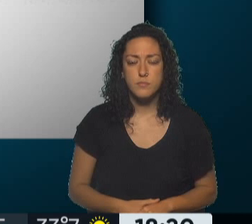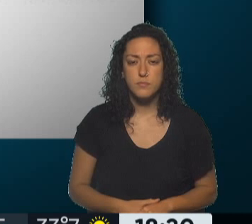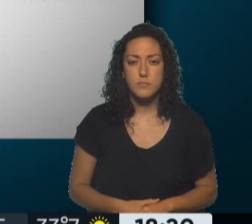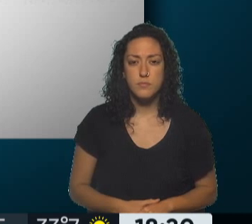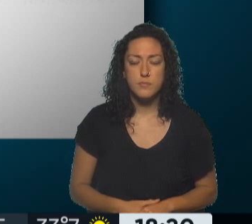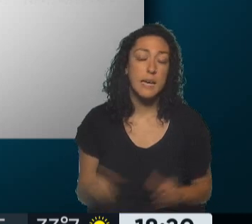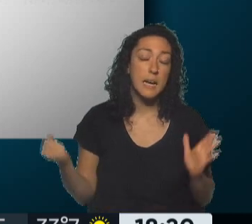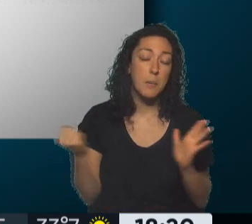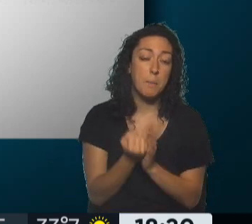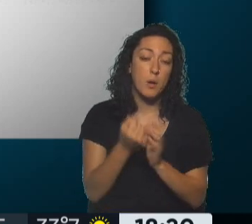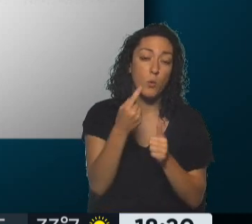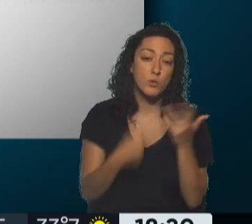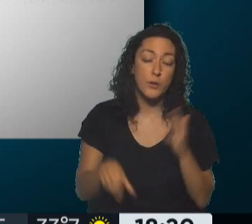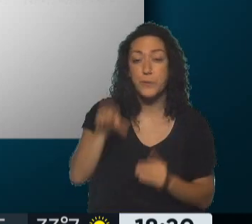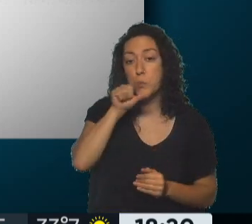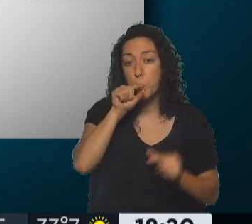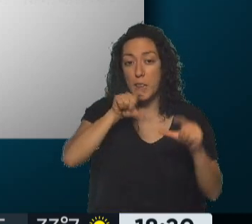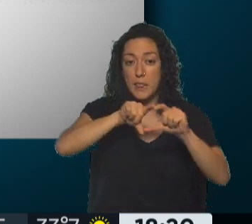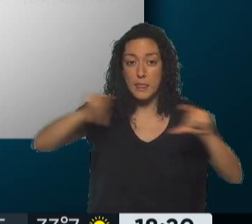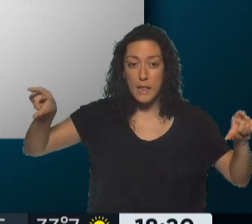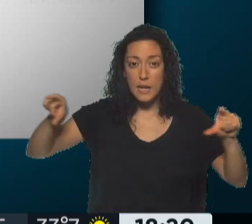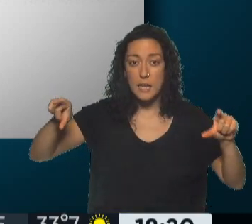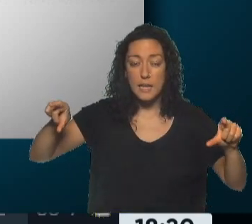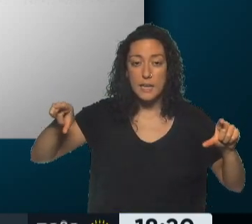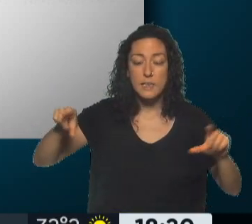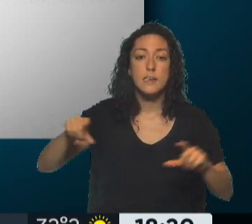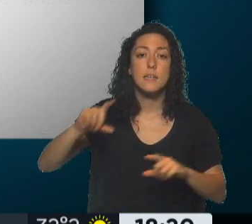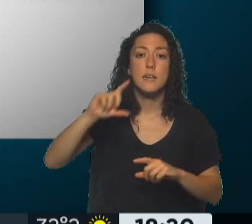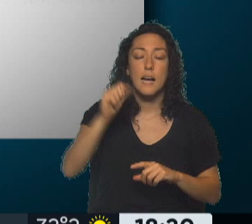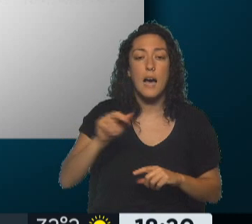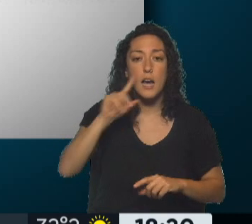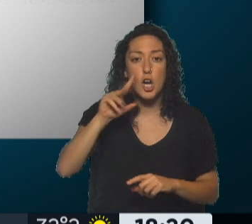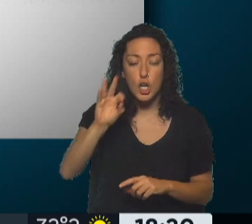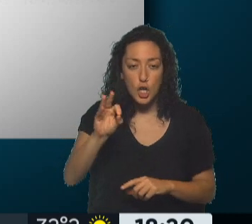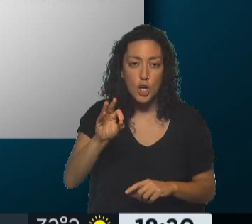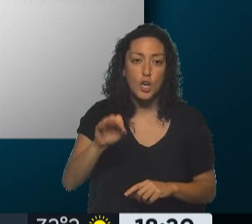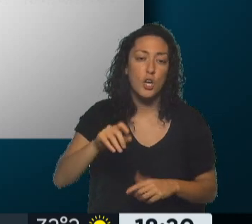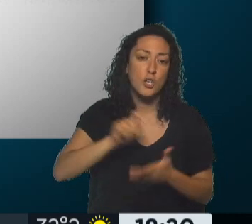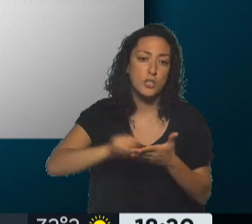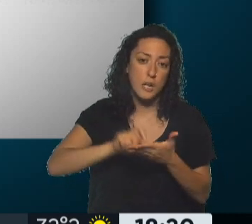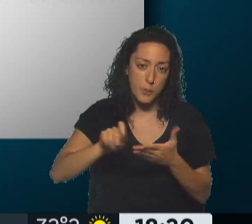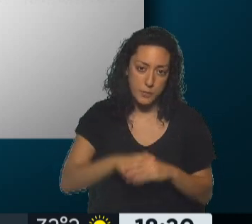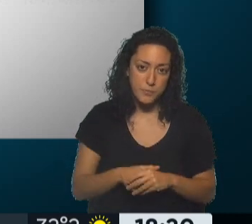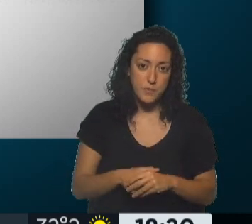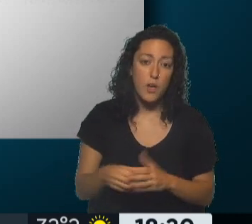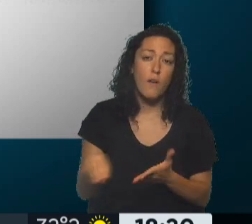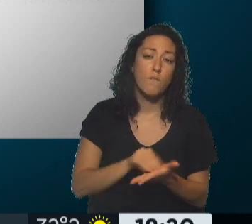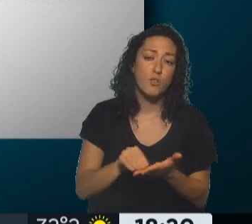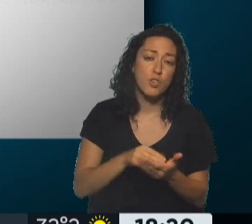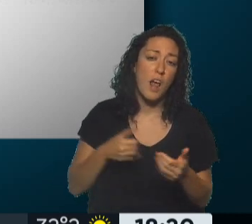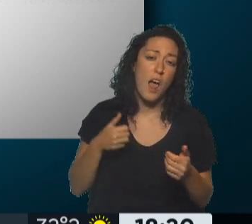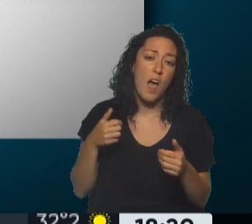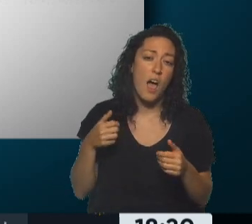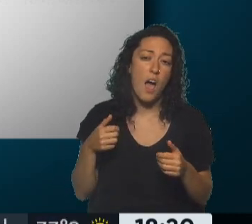Repercusiones, allí está en Twitter, declaraciones de la dirigente Elisa Carrió, escribió no sostener a funcionarios